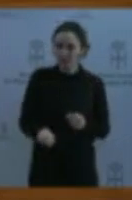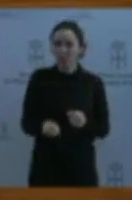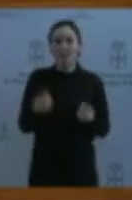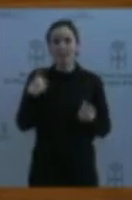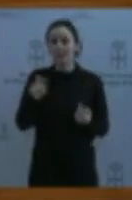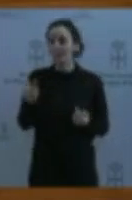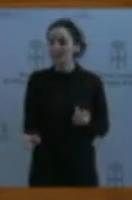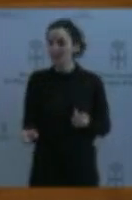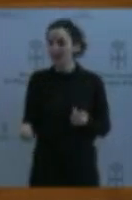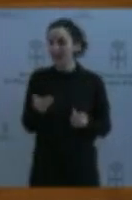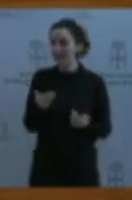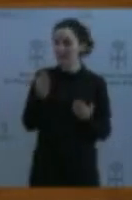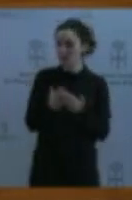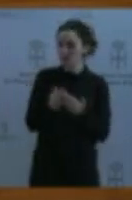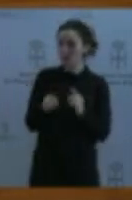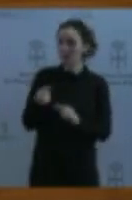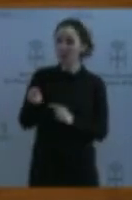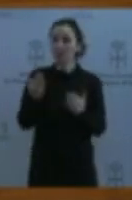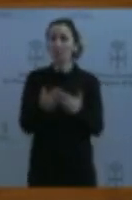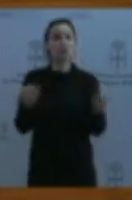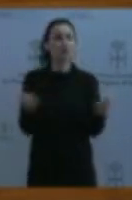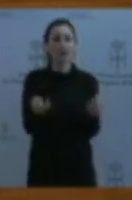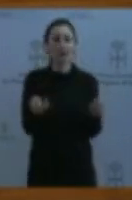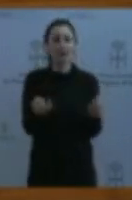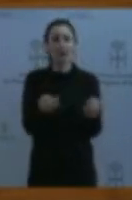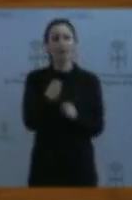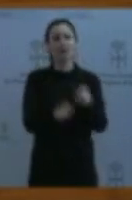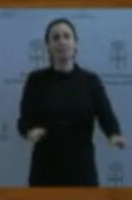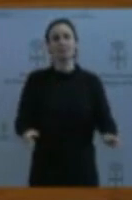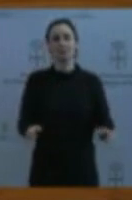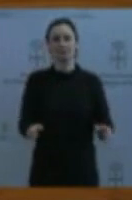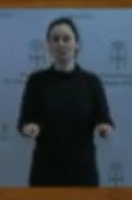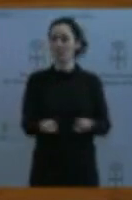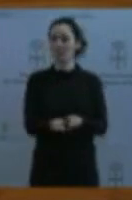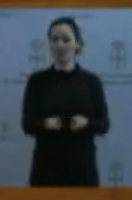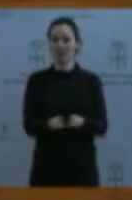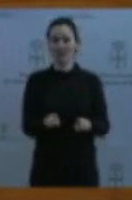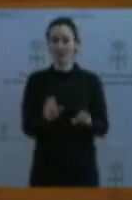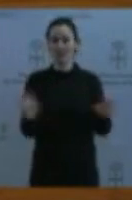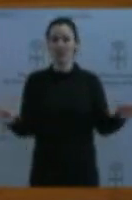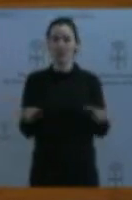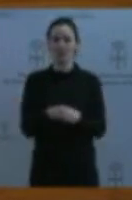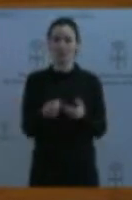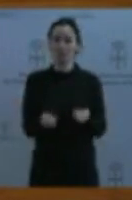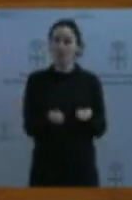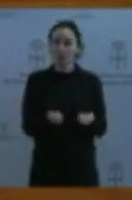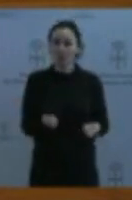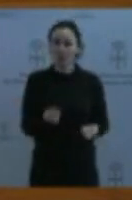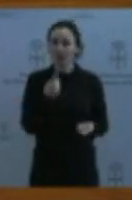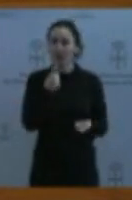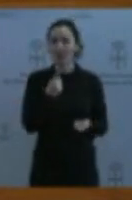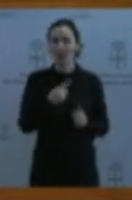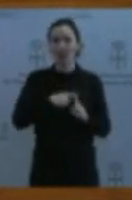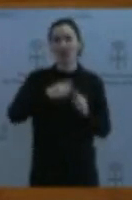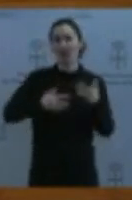pasa con personas equivalentes que sirvan como grupo de control. Decir que es que no se pueden medir, ¿cómo que no se pueden medir? Claro que hay estudios a nivel